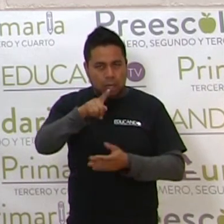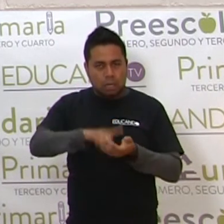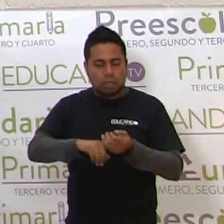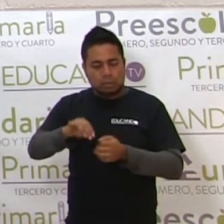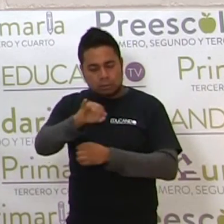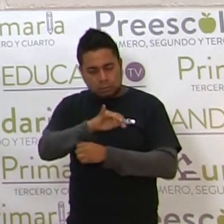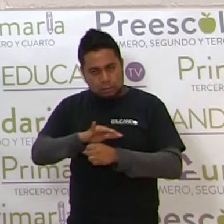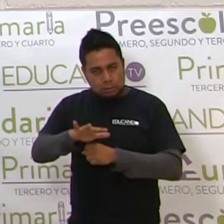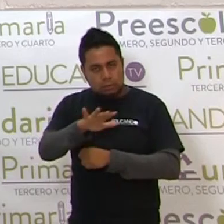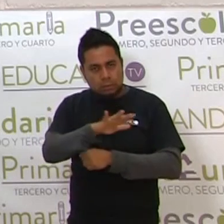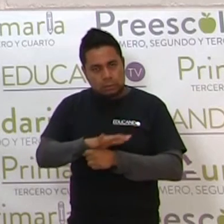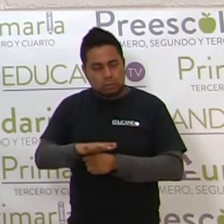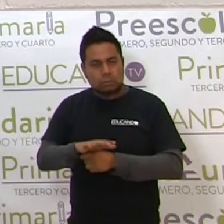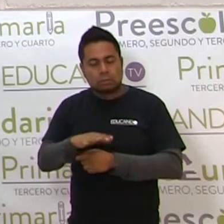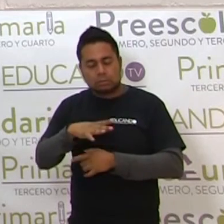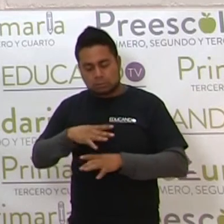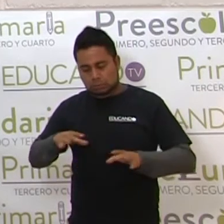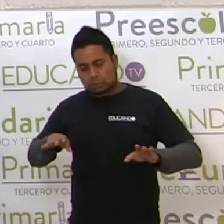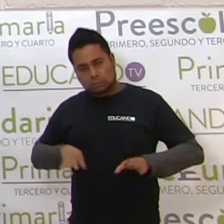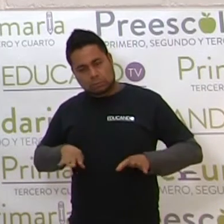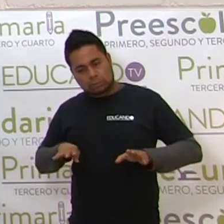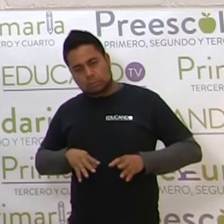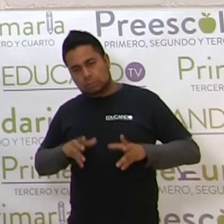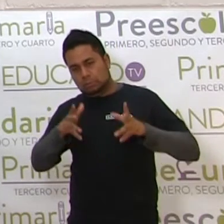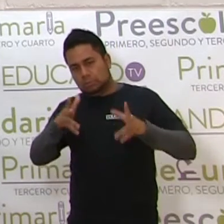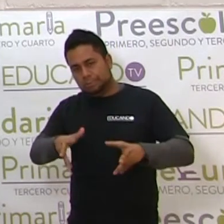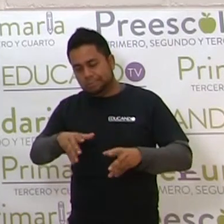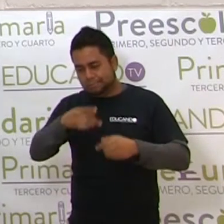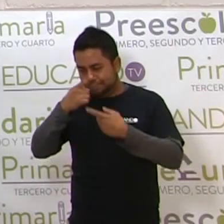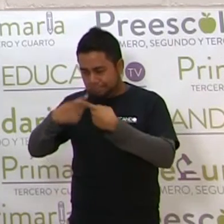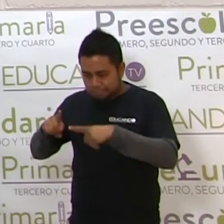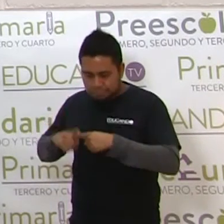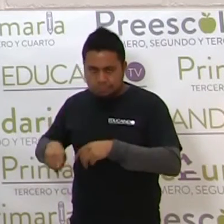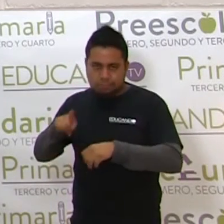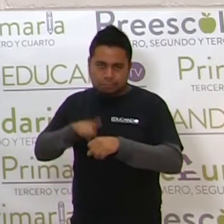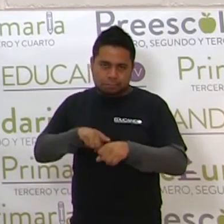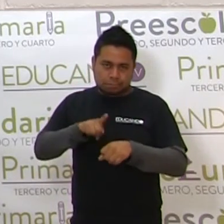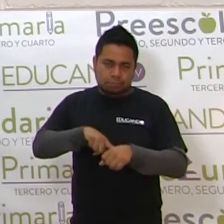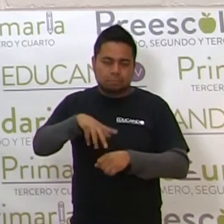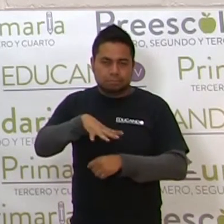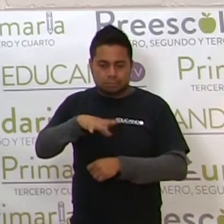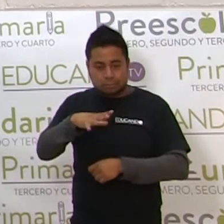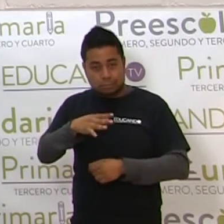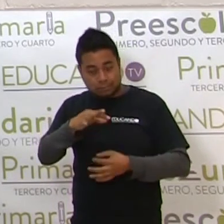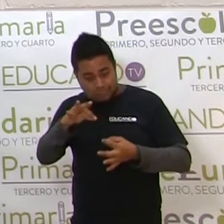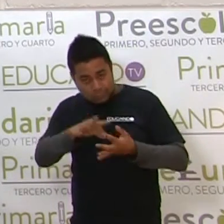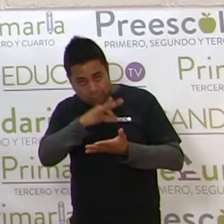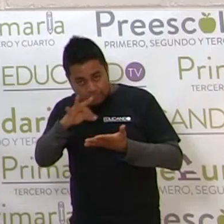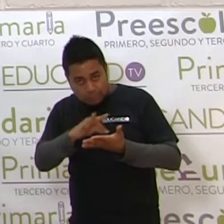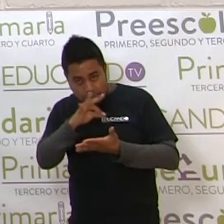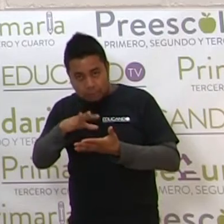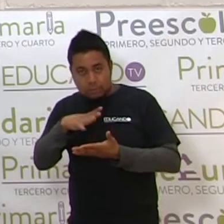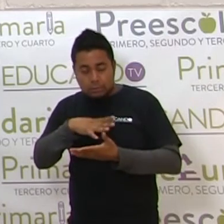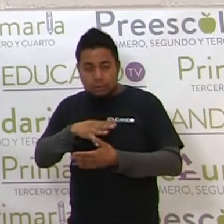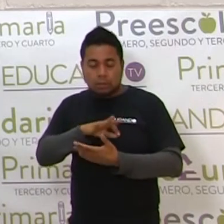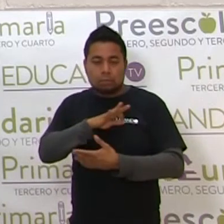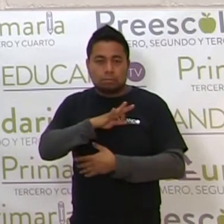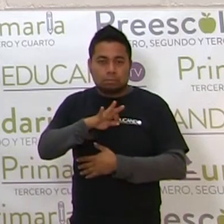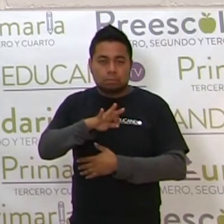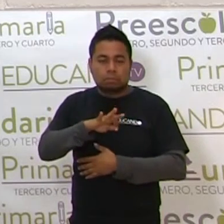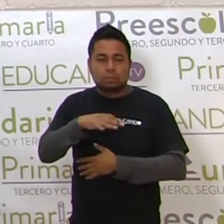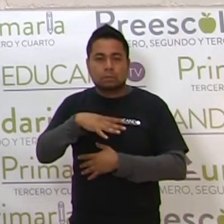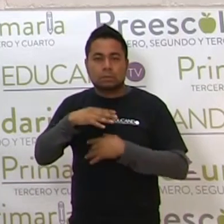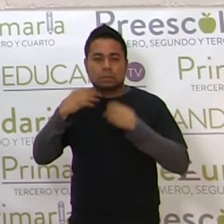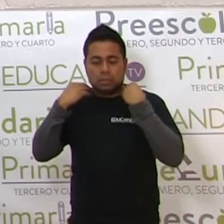Tehuantepec tienen sus características es multicolor es bordado usan ahogadores que son unos